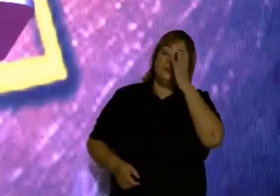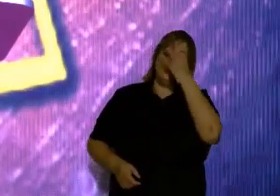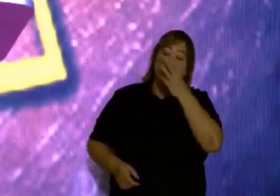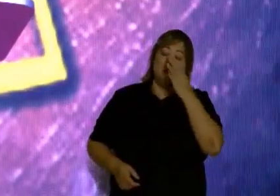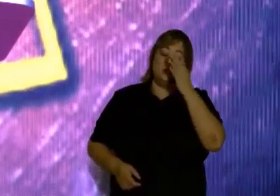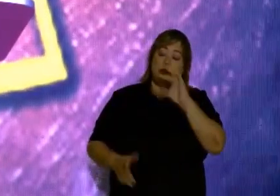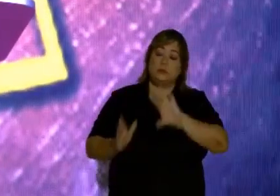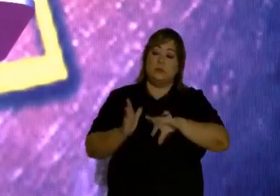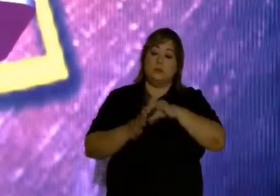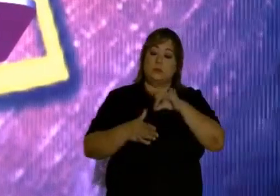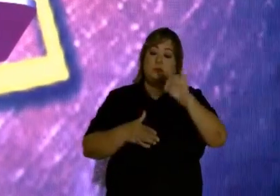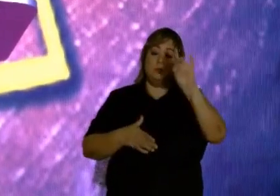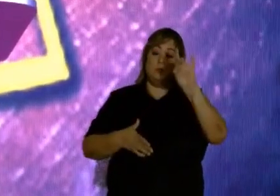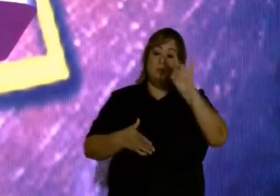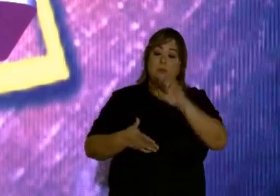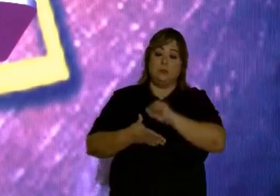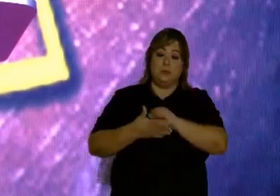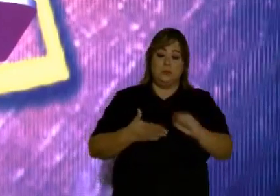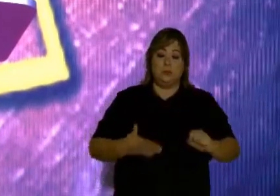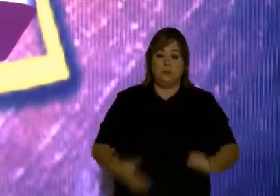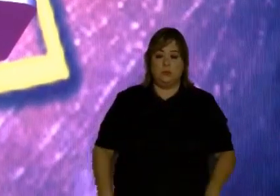Juan fue el que dijo esto.